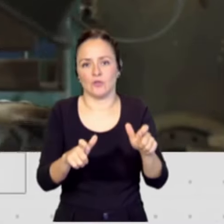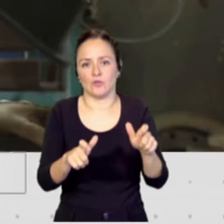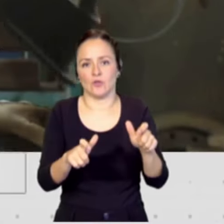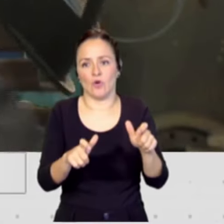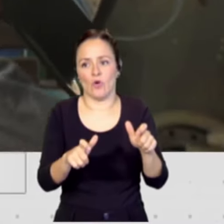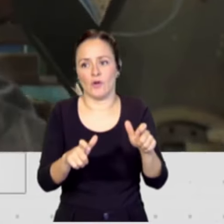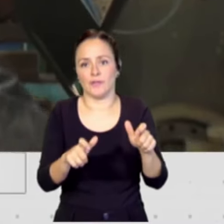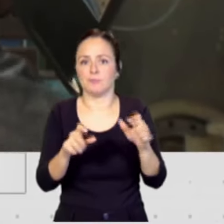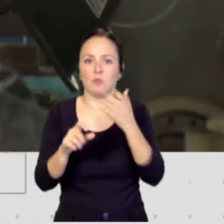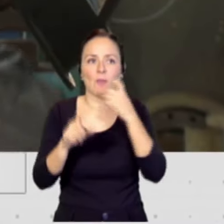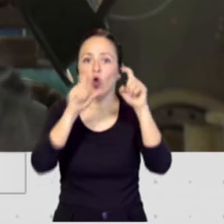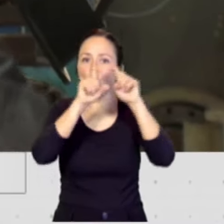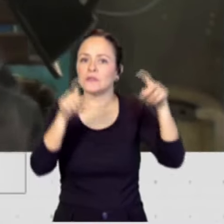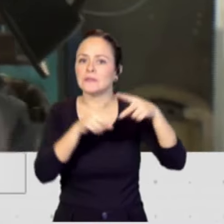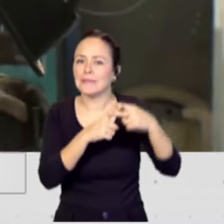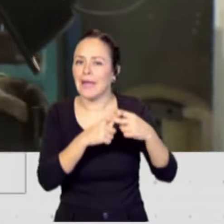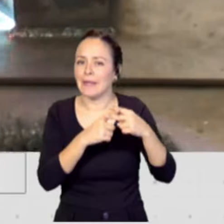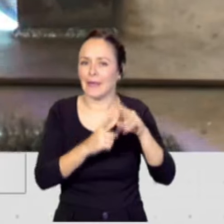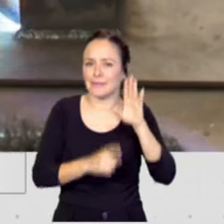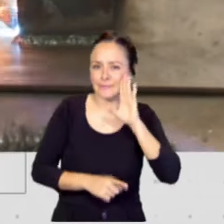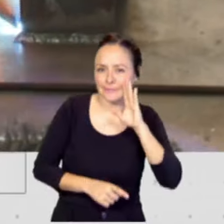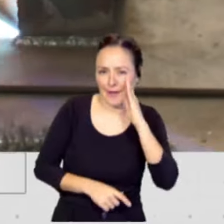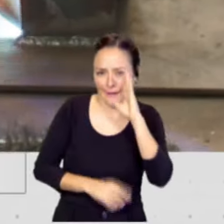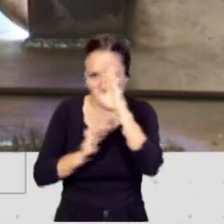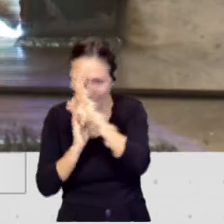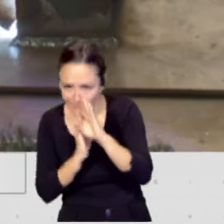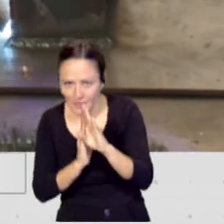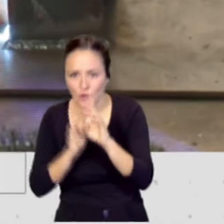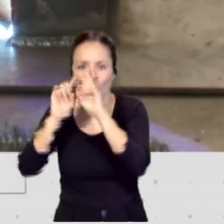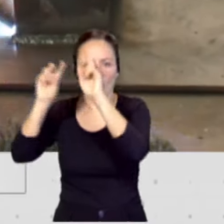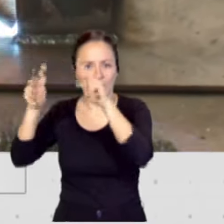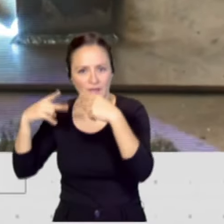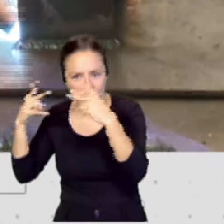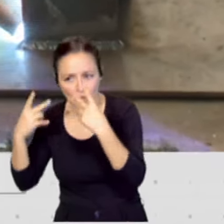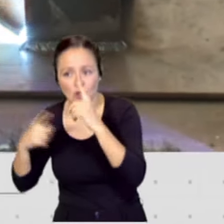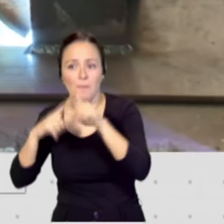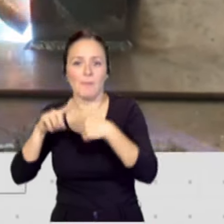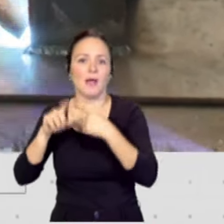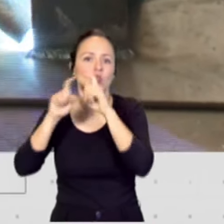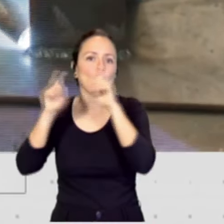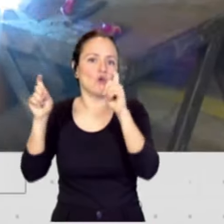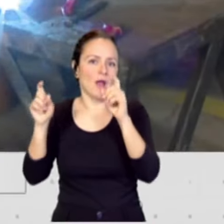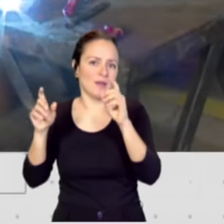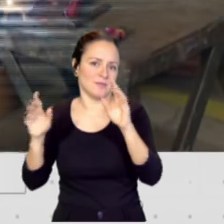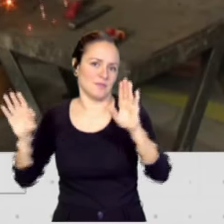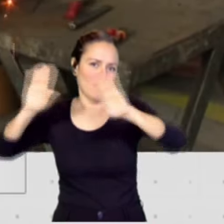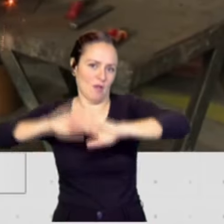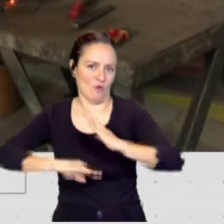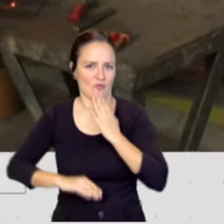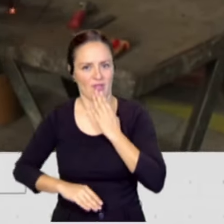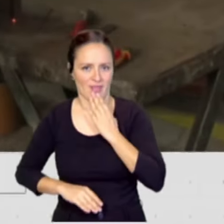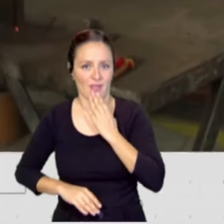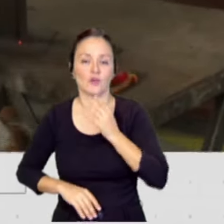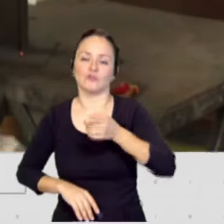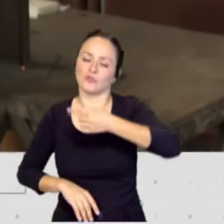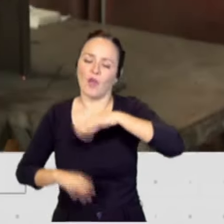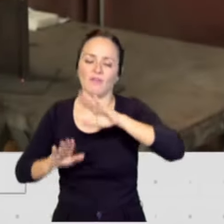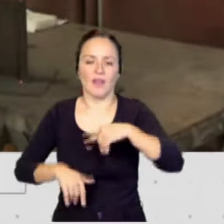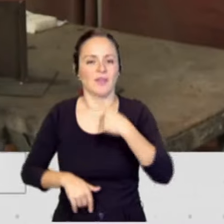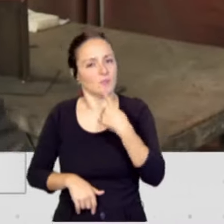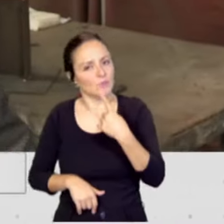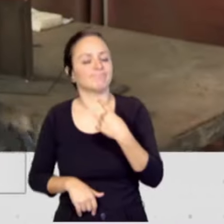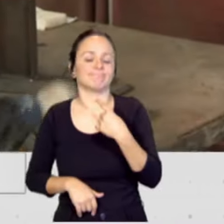talleres clandestinos restauración así como también locales de o nocturno procedimos a llevar a cabo unas actuaciones que